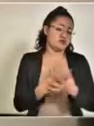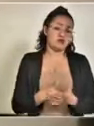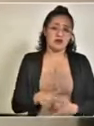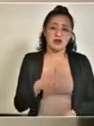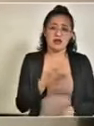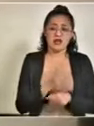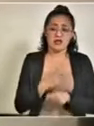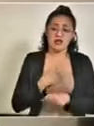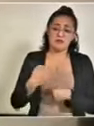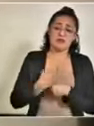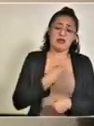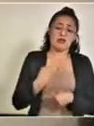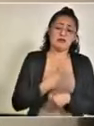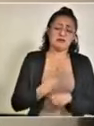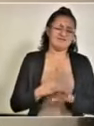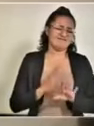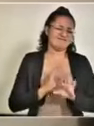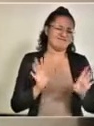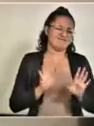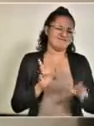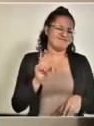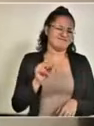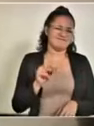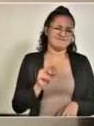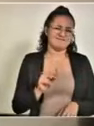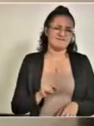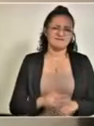a gritos y a sombrerazos.